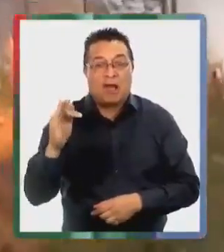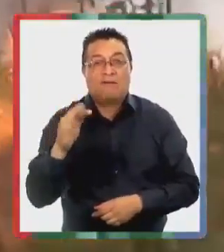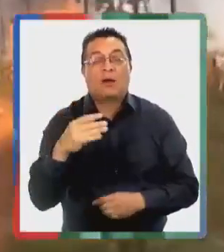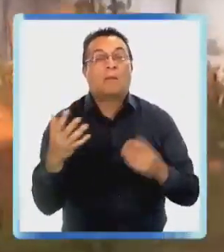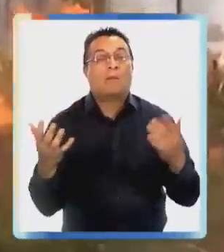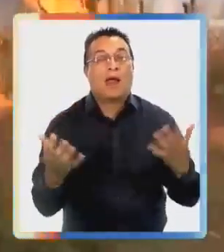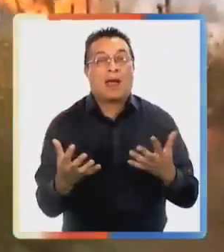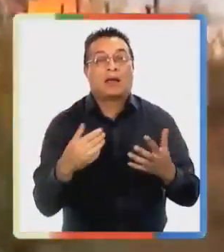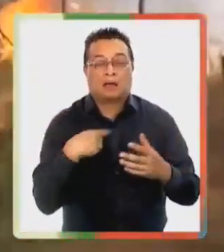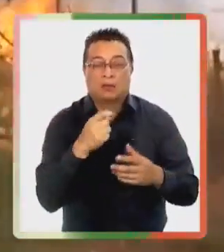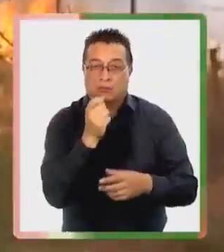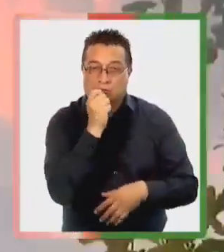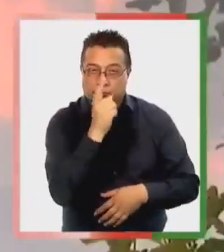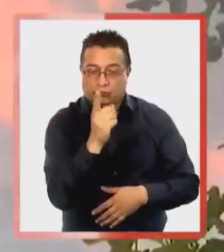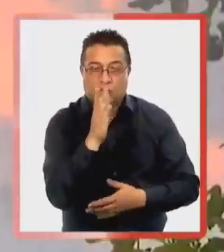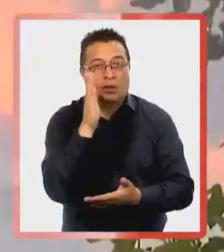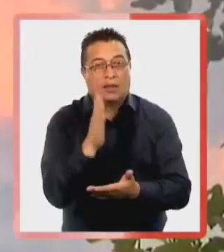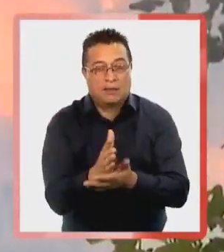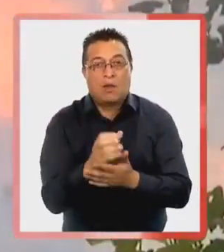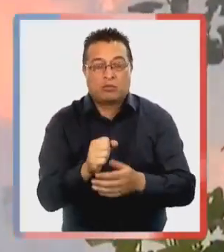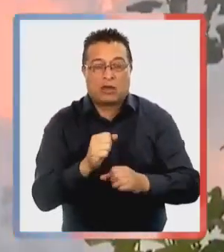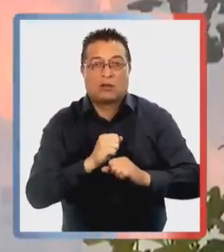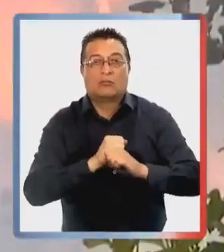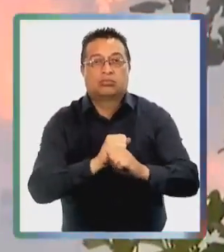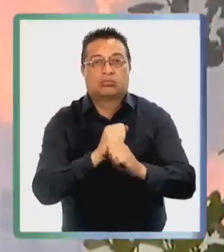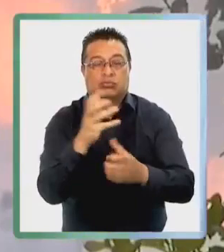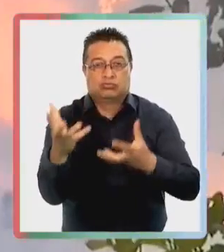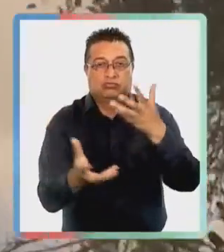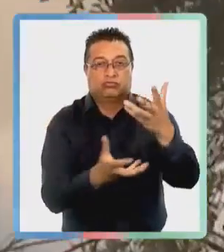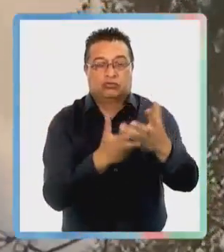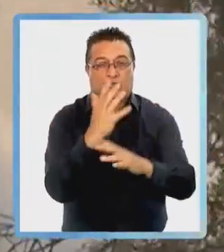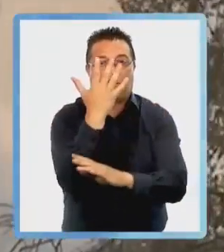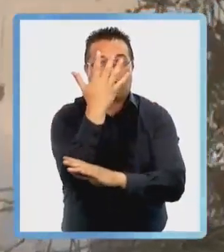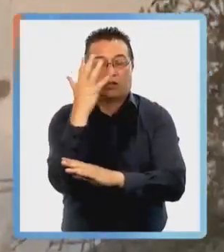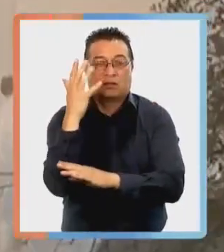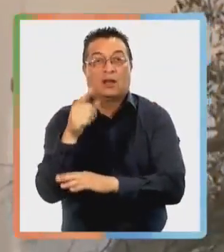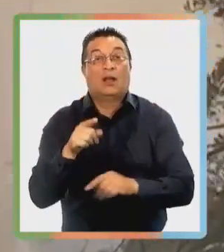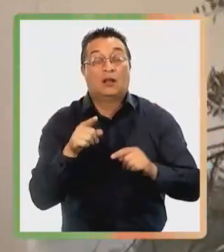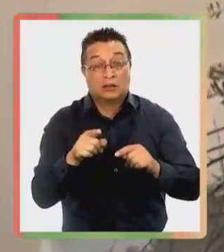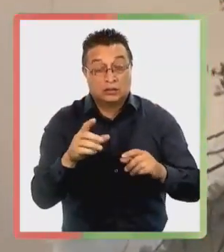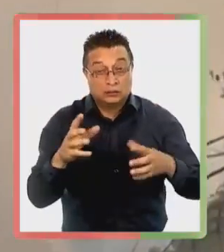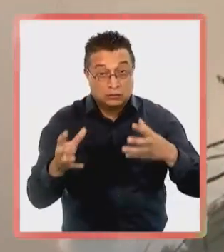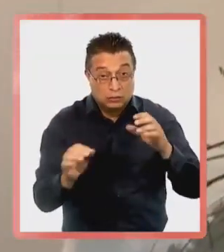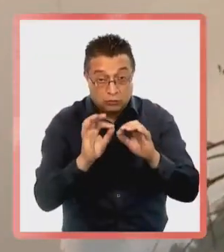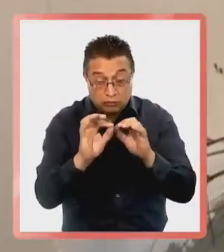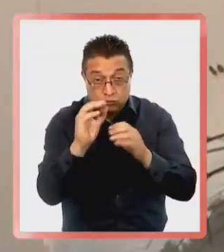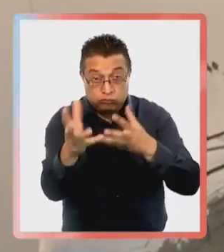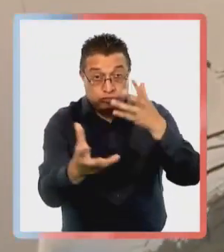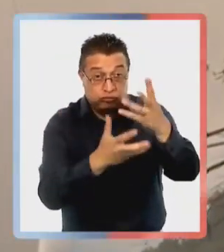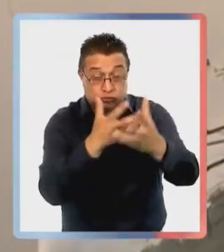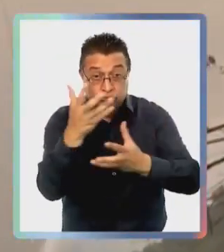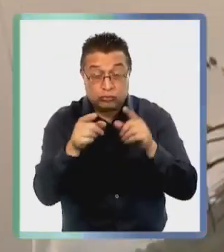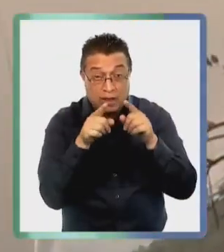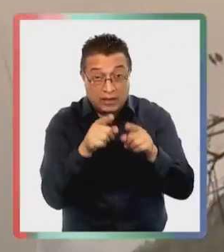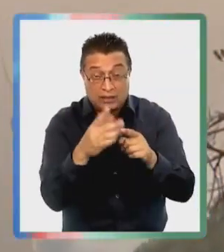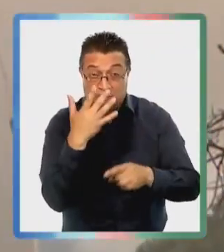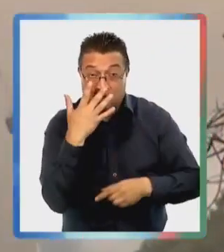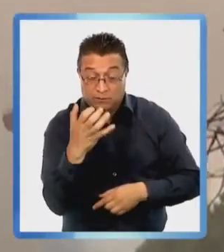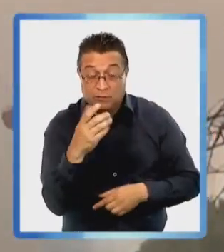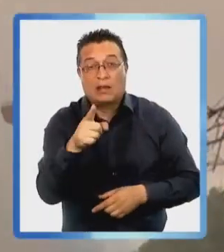puedan combatir los incendios forestales. El origen intencional de un incendio es un acto